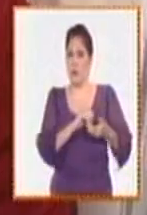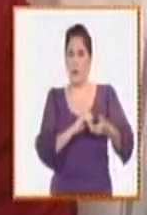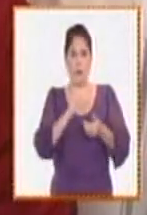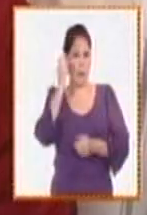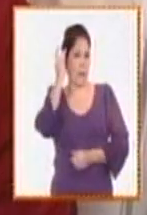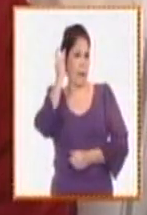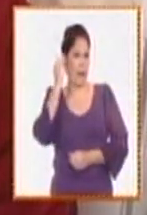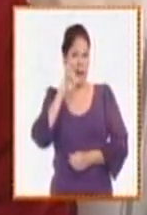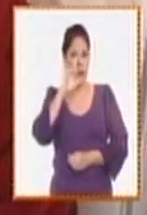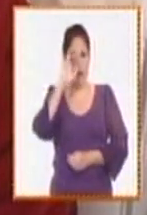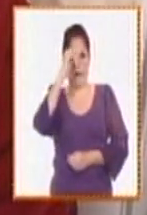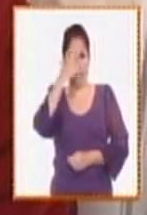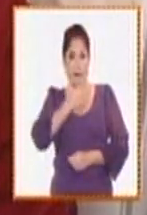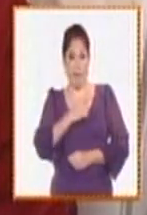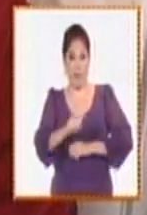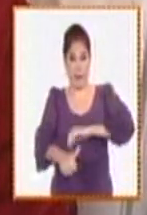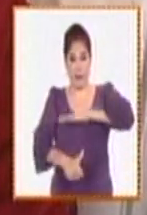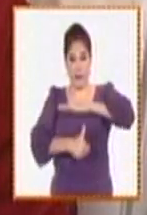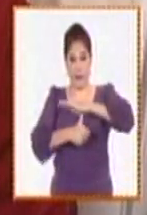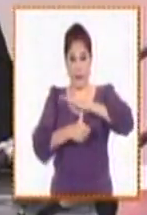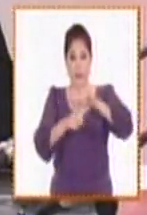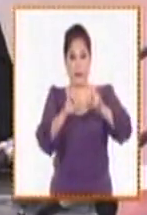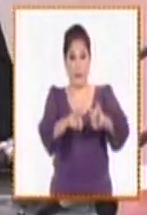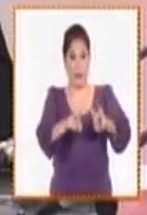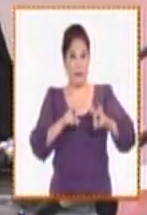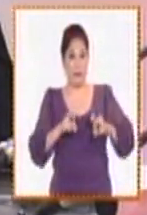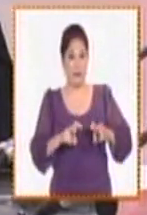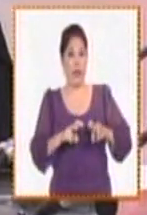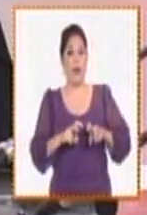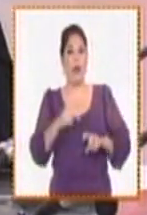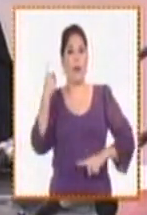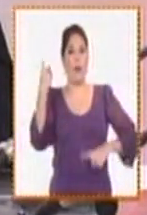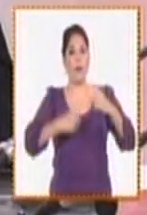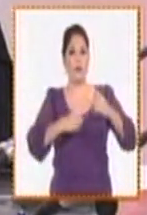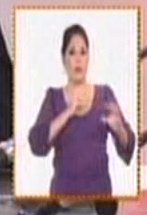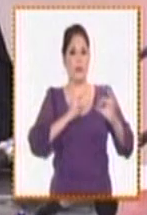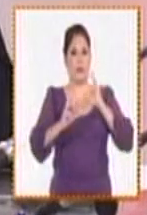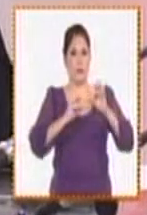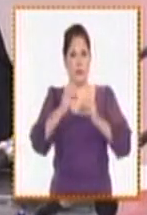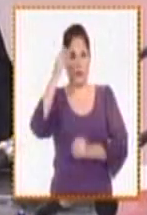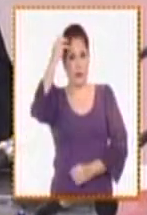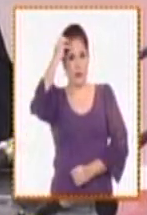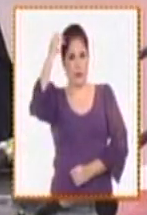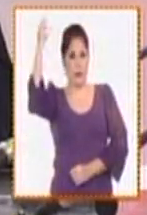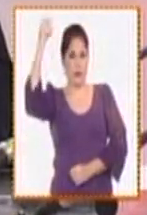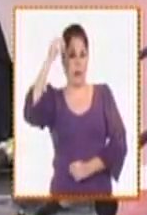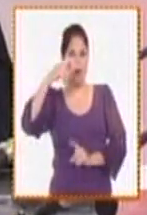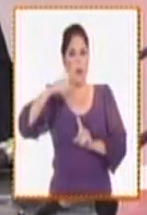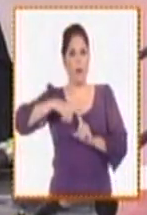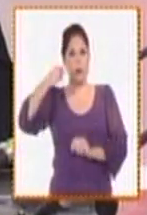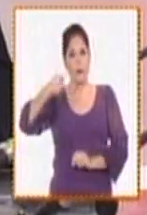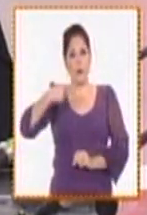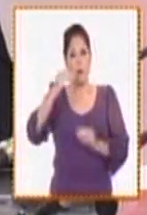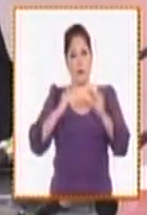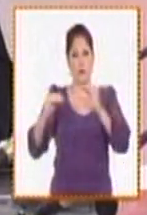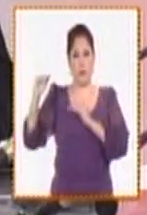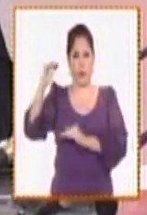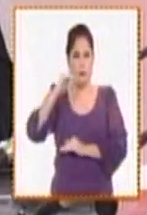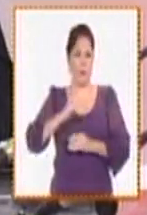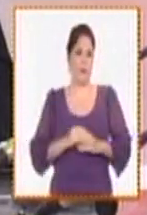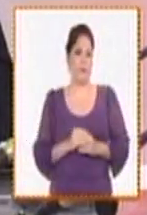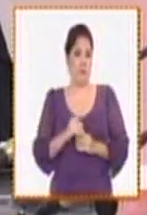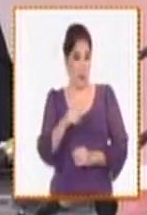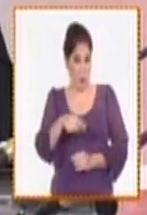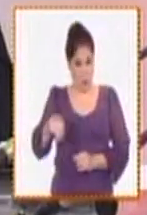Iliana Gómez Guerra, presidenta de la Sala de los Delitos contra la Seguridad del Estado del Tribunal Supremo Popular. Con ellos